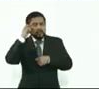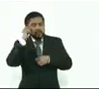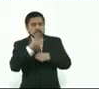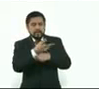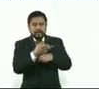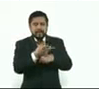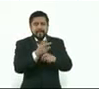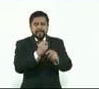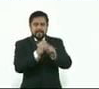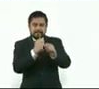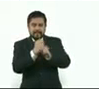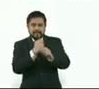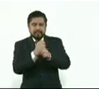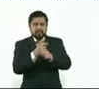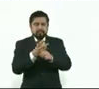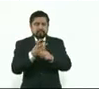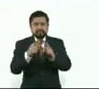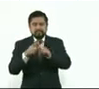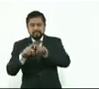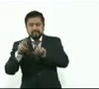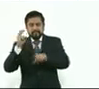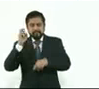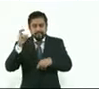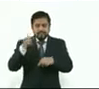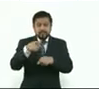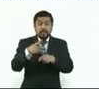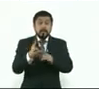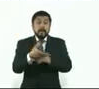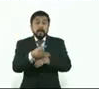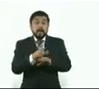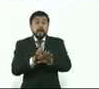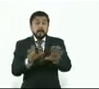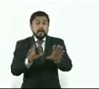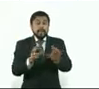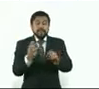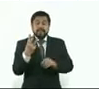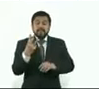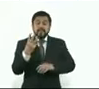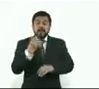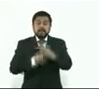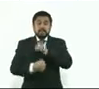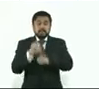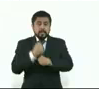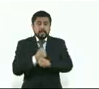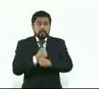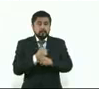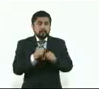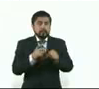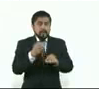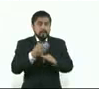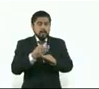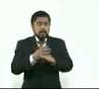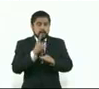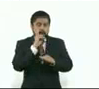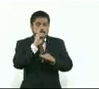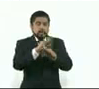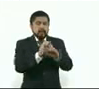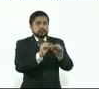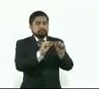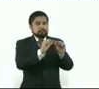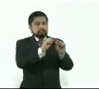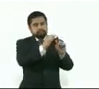la tendencia que veníamos registrando con ciertos altibajos a lo largo de tres años, pero en general una línea descendente. Siguiente